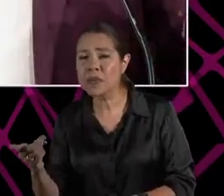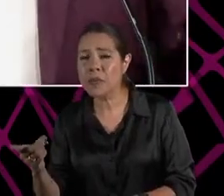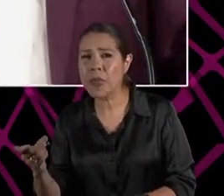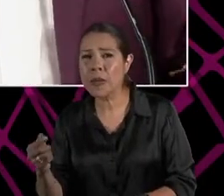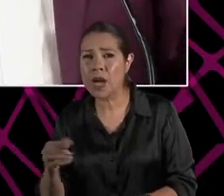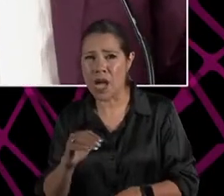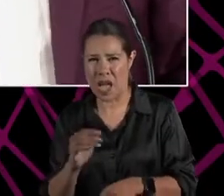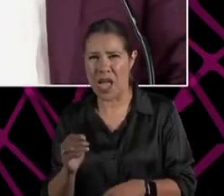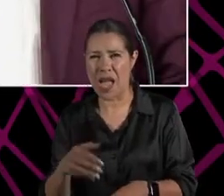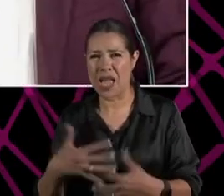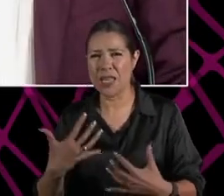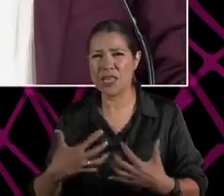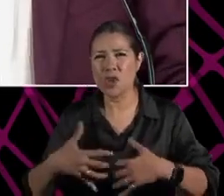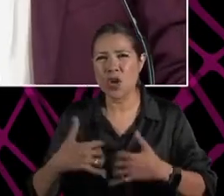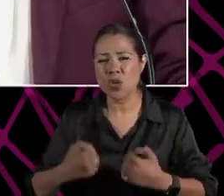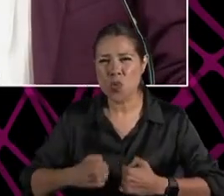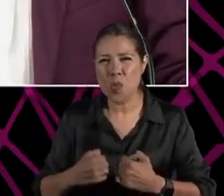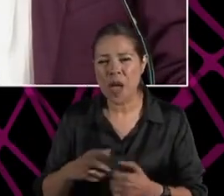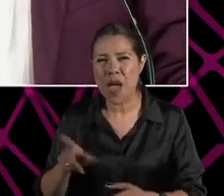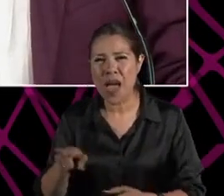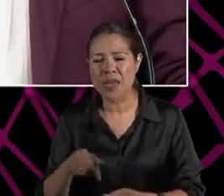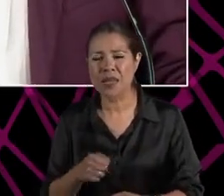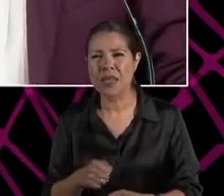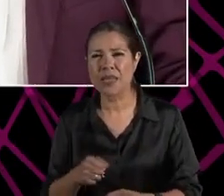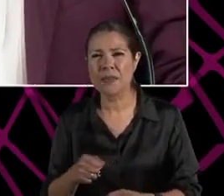tu compadre fiscal